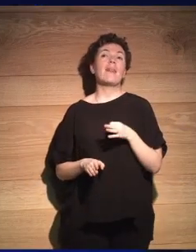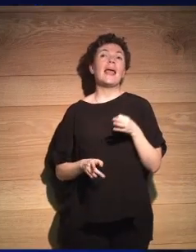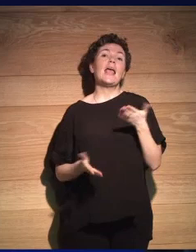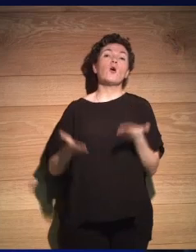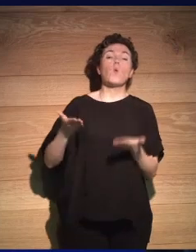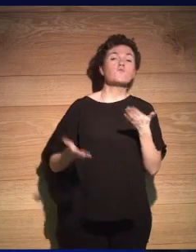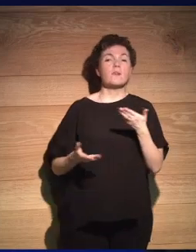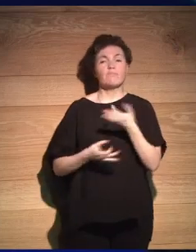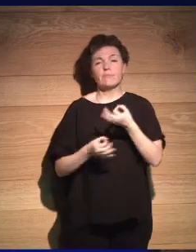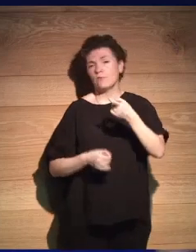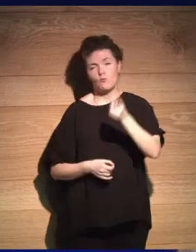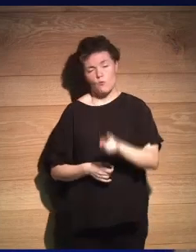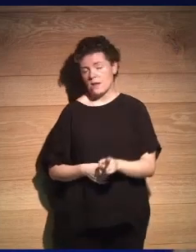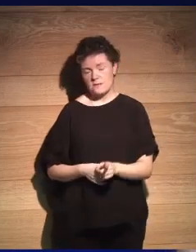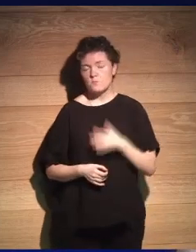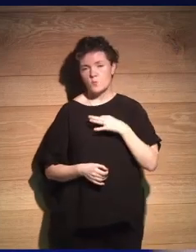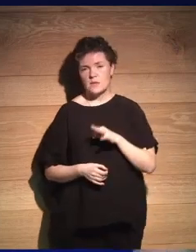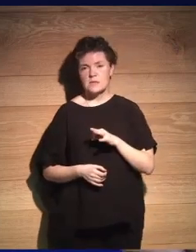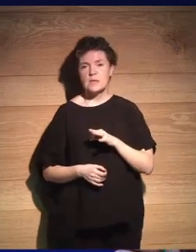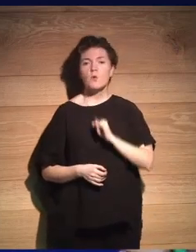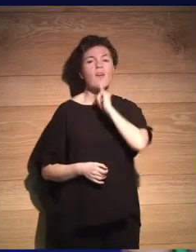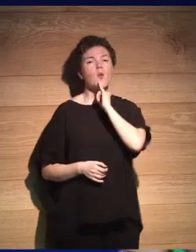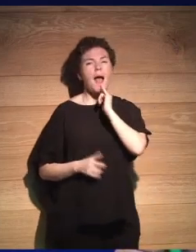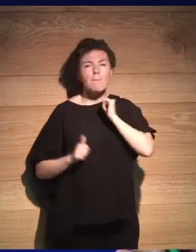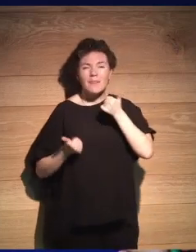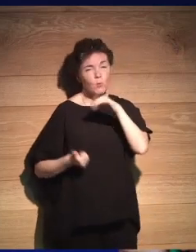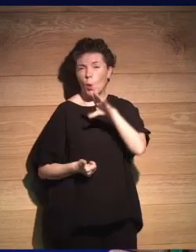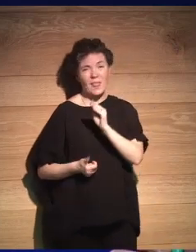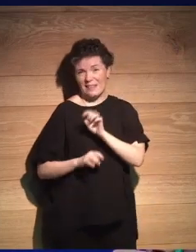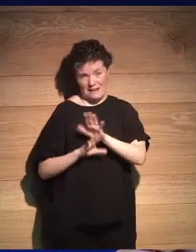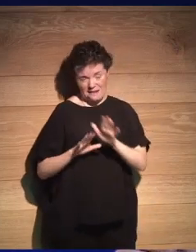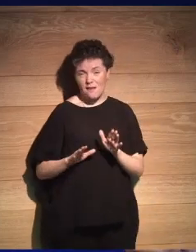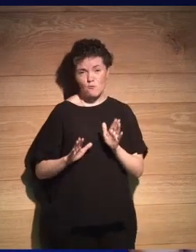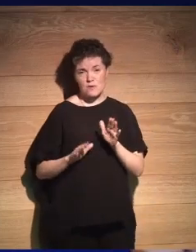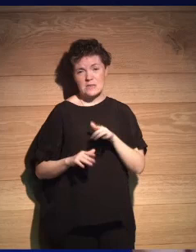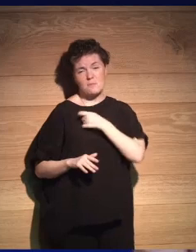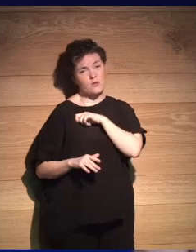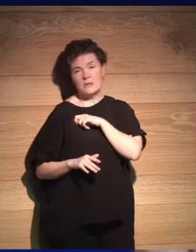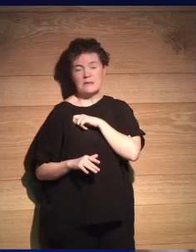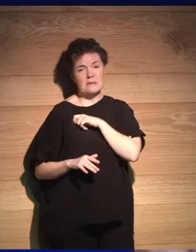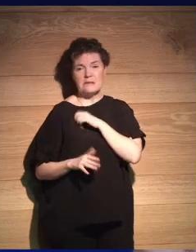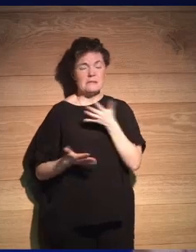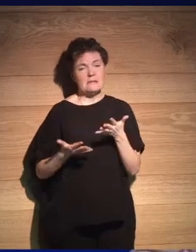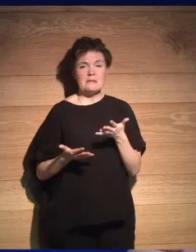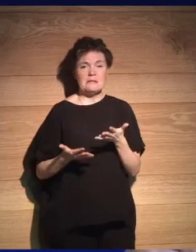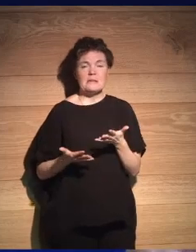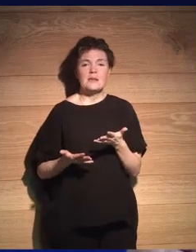entiende muy poco el idioma en un primer momento, ¿no? Pero